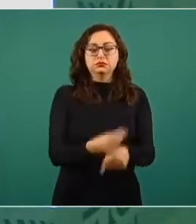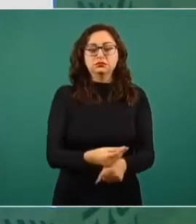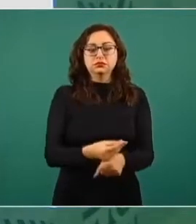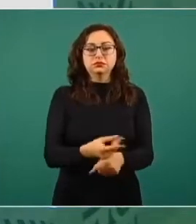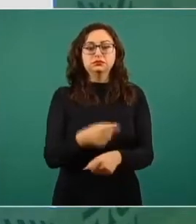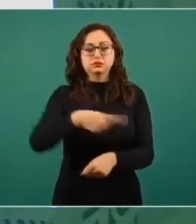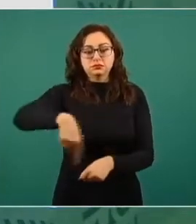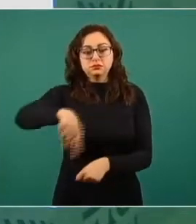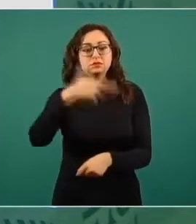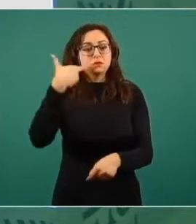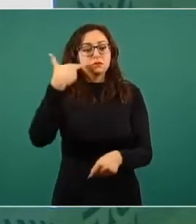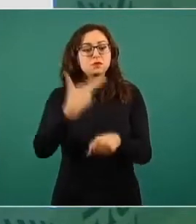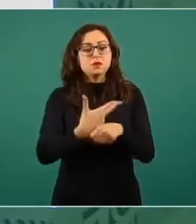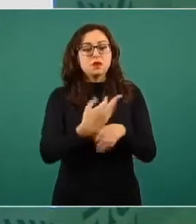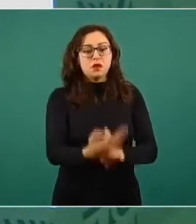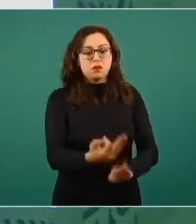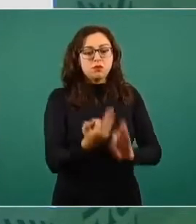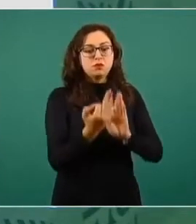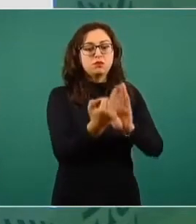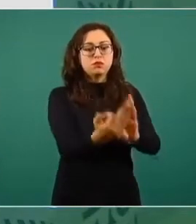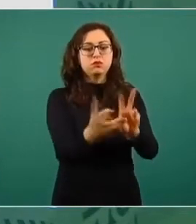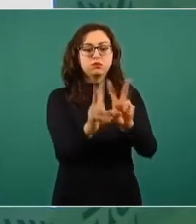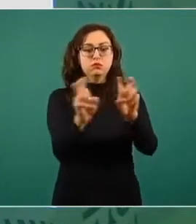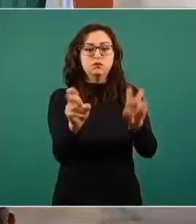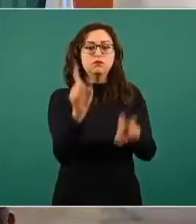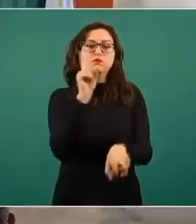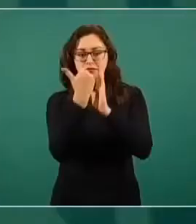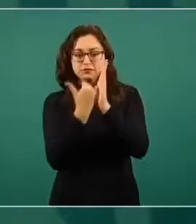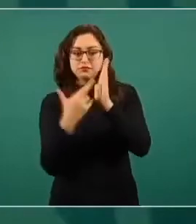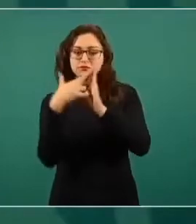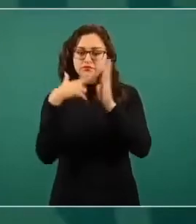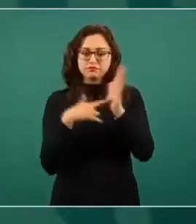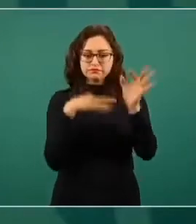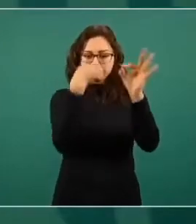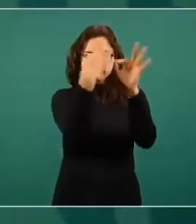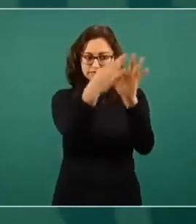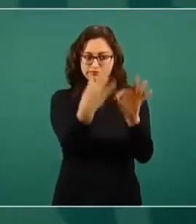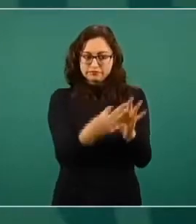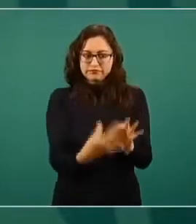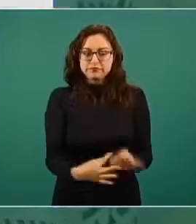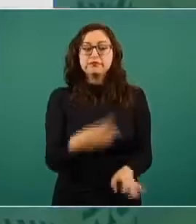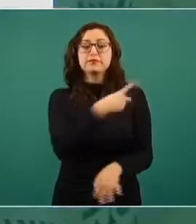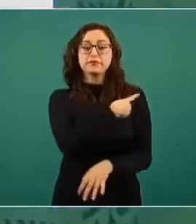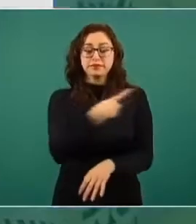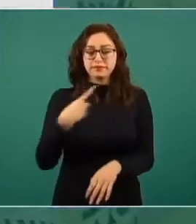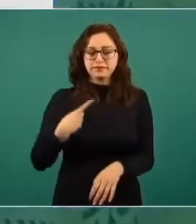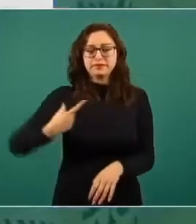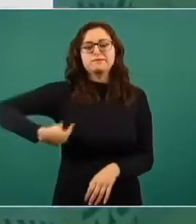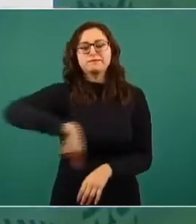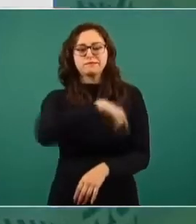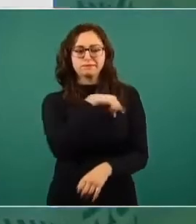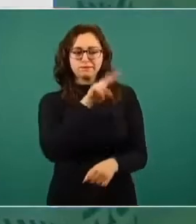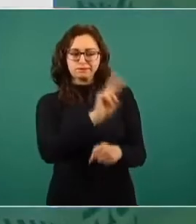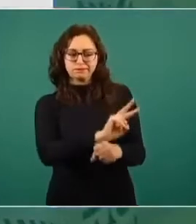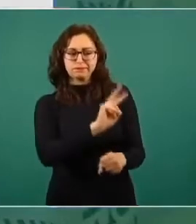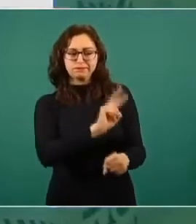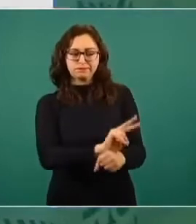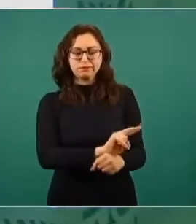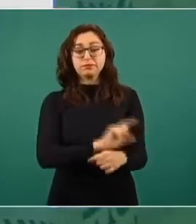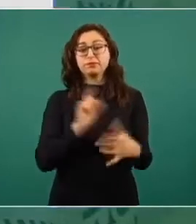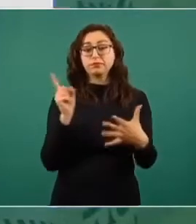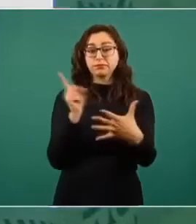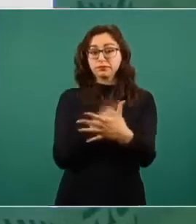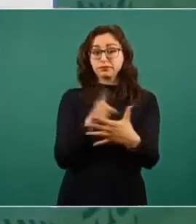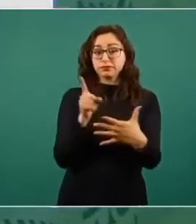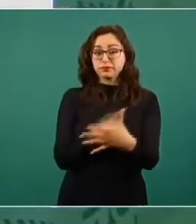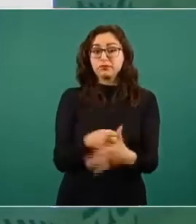primeros respondientes en materia de violencia de género. 5. Fomentaremos el uso de las tecnologías de